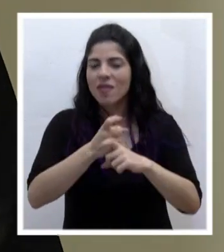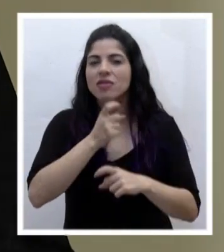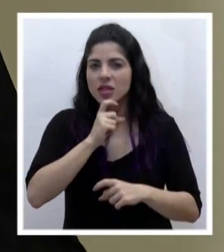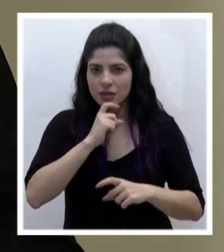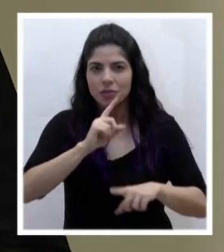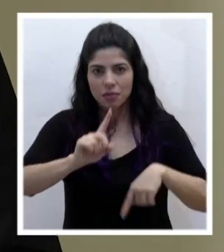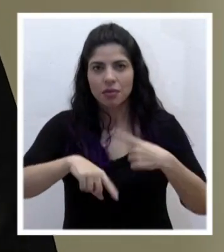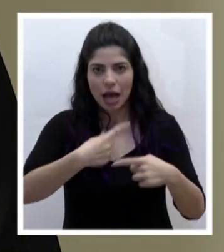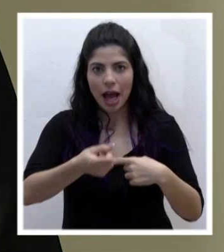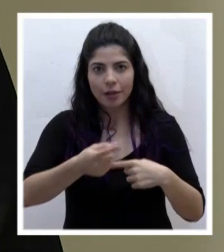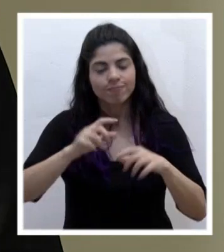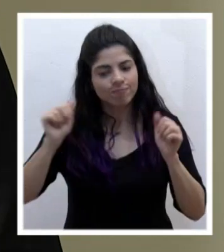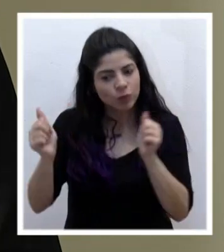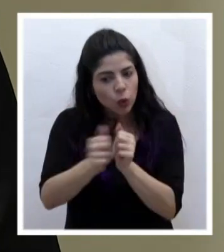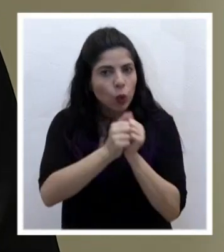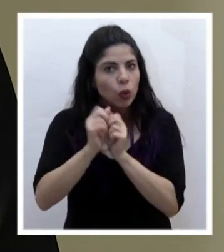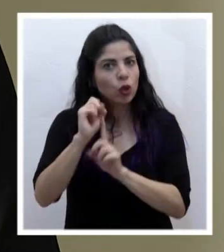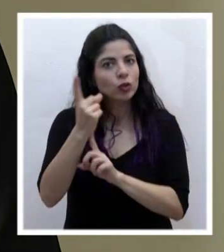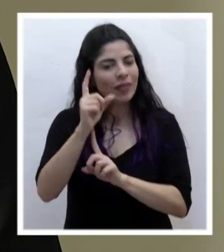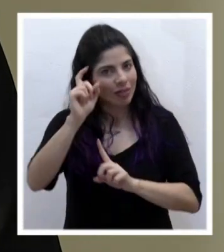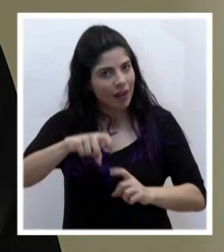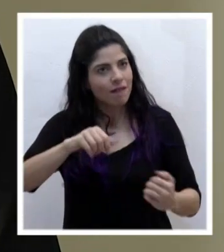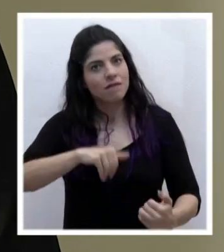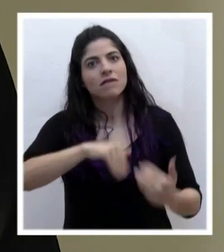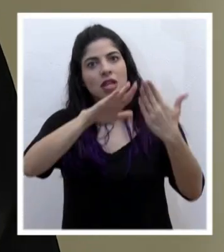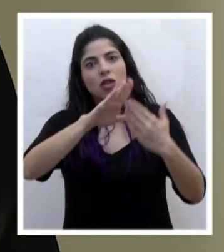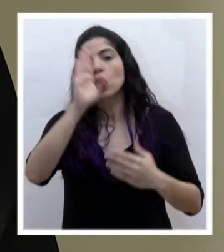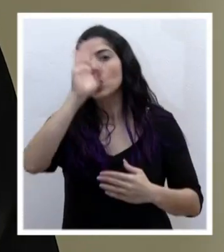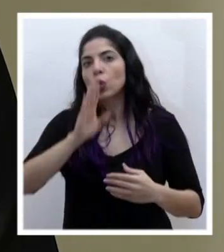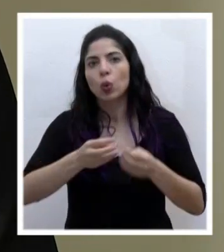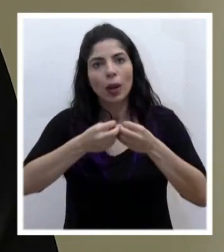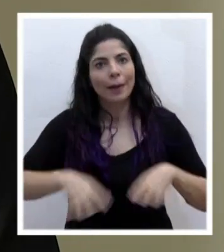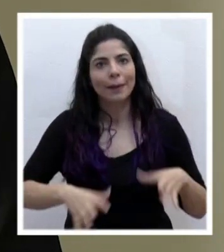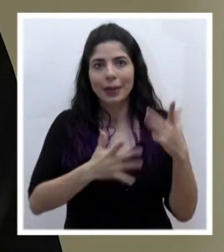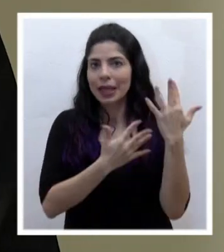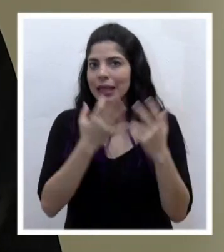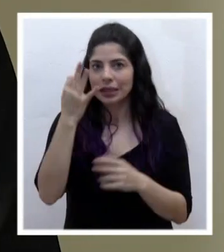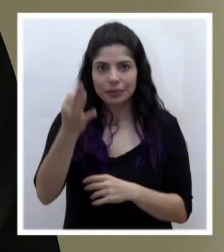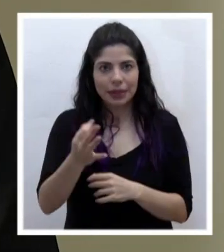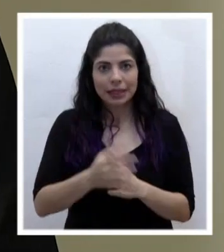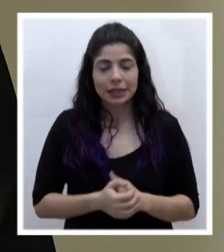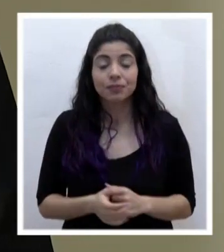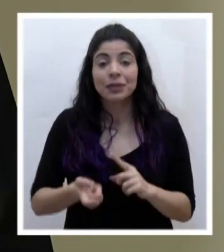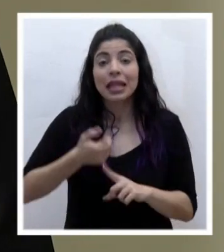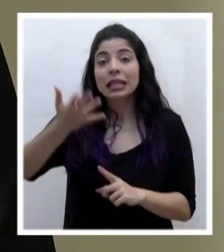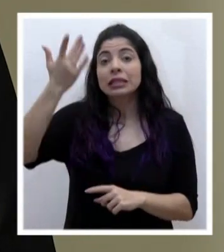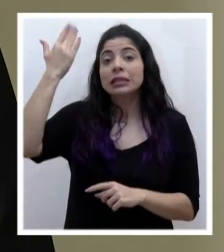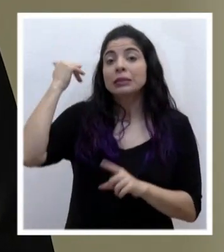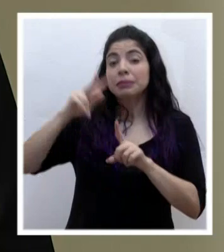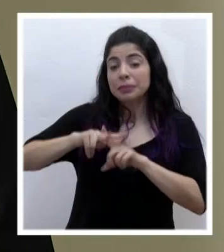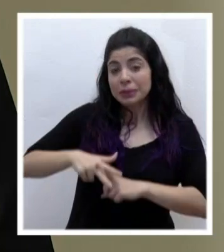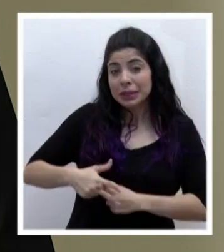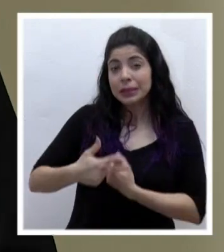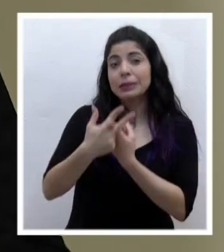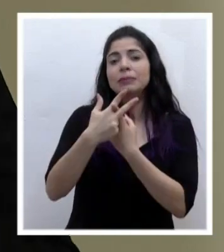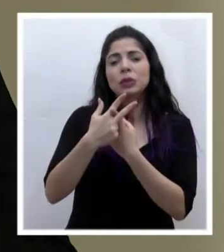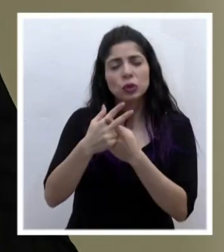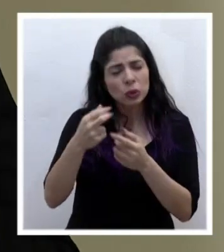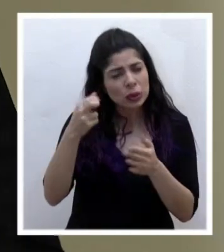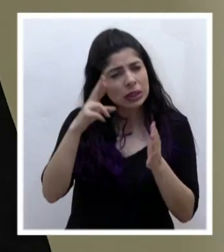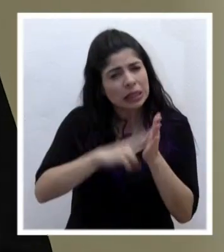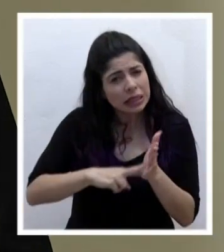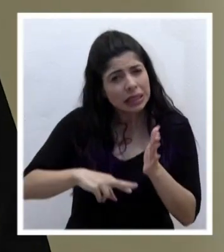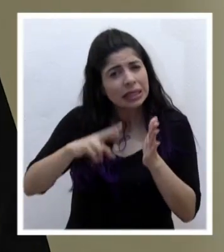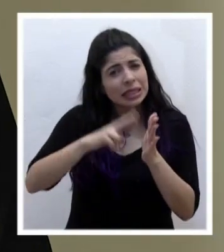difíciles, que tenemos que enfrentar como sociedad y nunca perder la esperanza. Desde un inicio hemos insistido en que